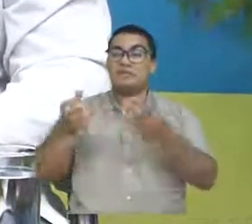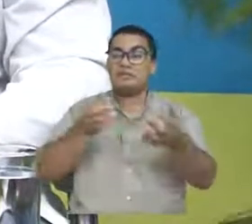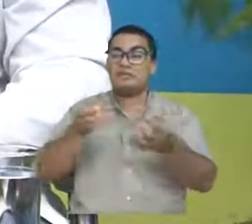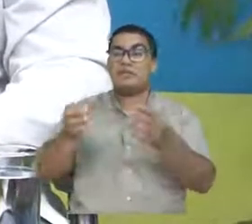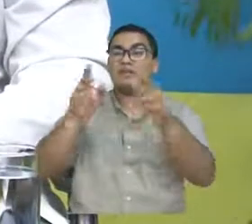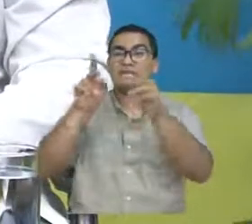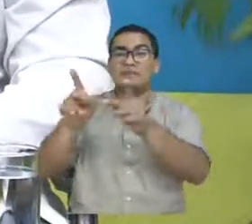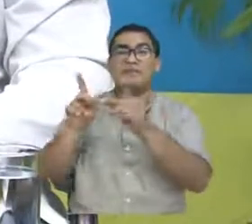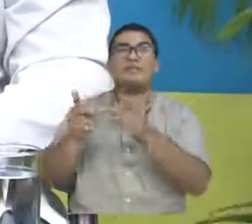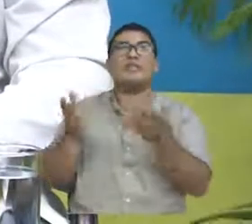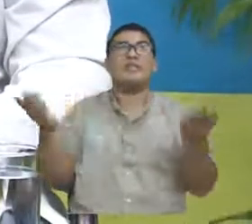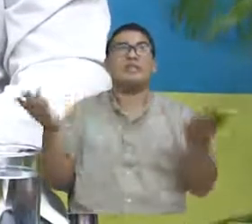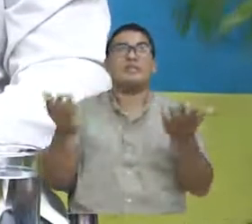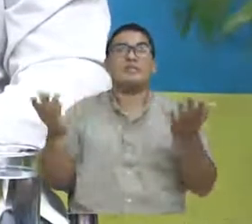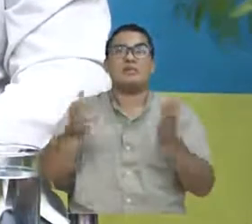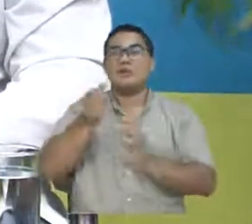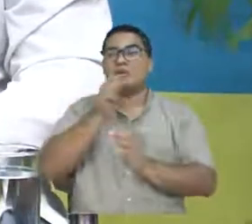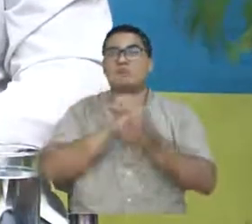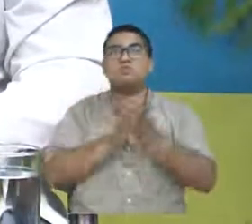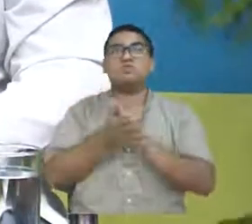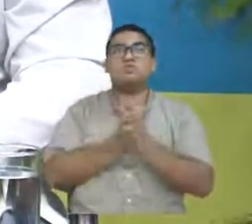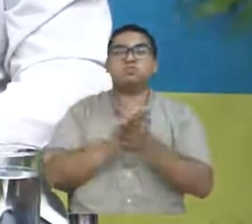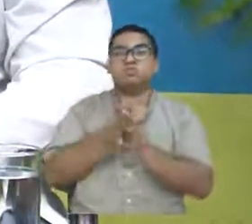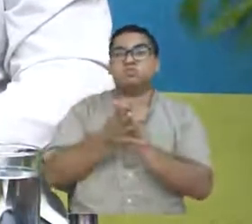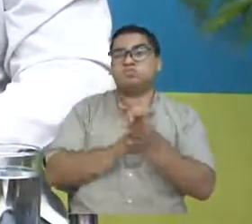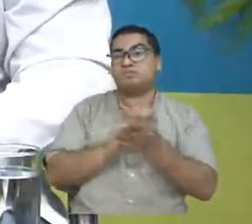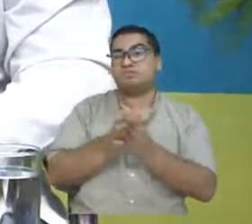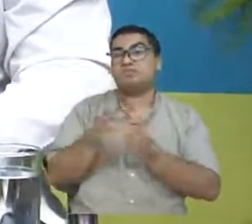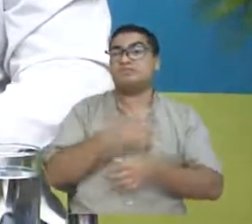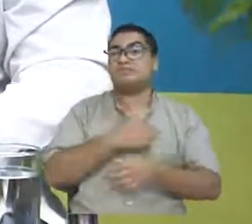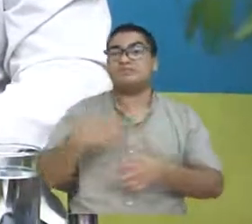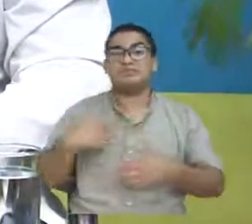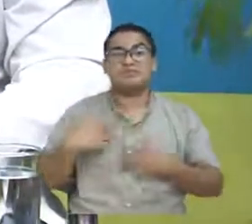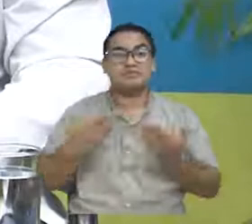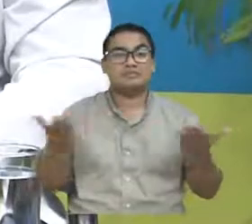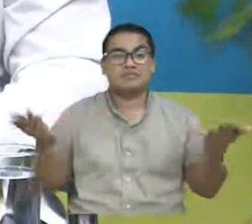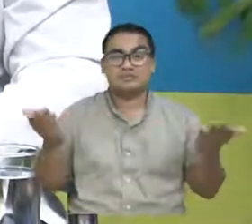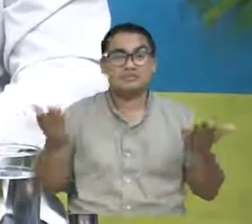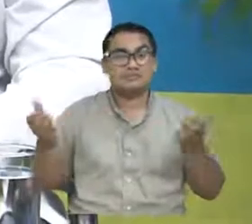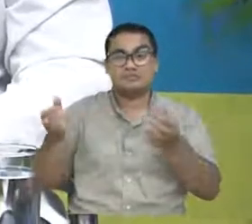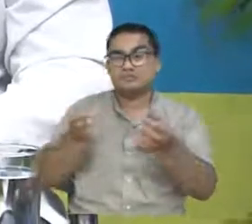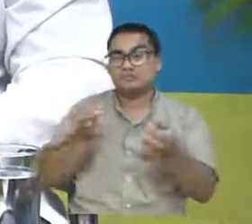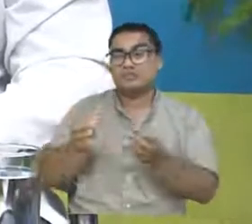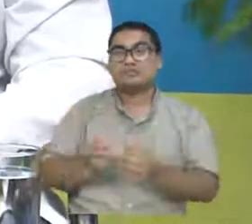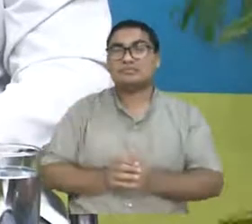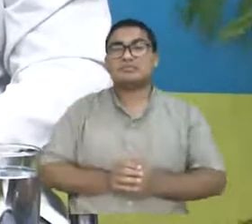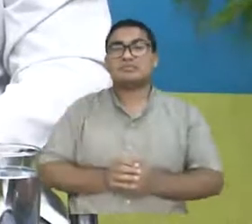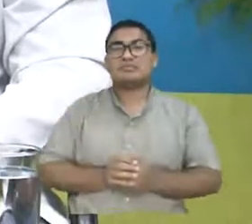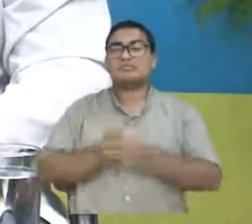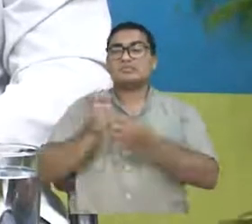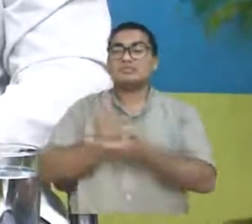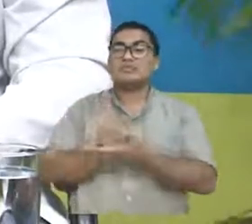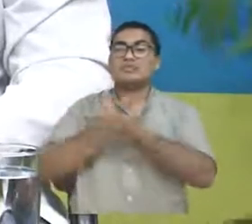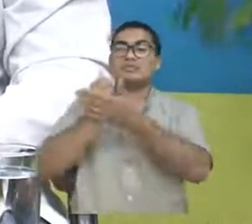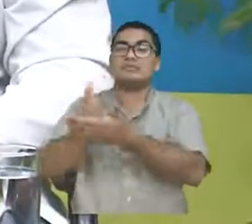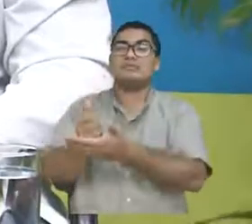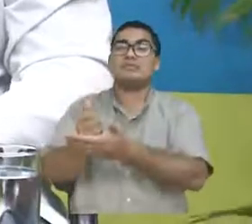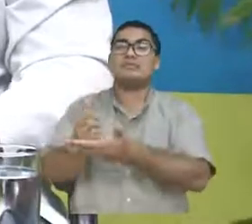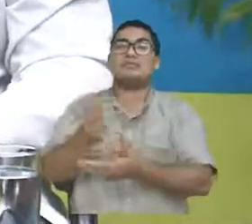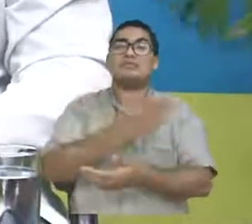la técnica del lavado de manos y cómo debe realizarse este lavado de manos. Y esto contribuye a una